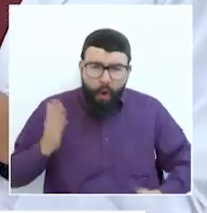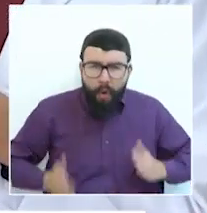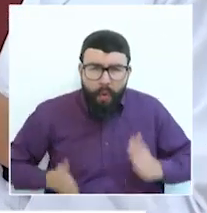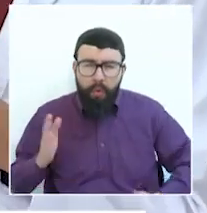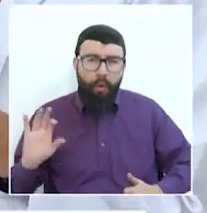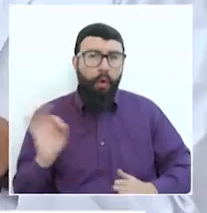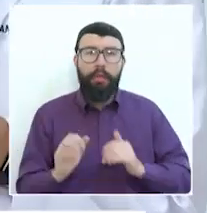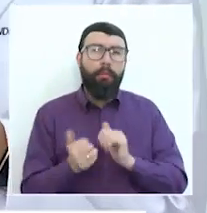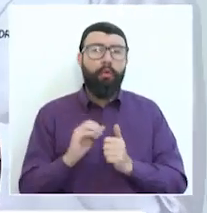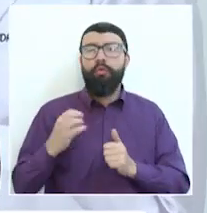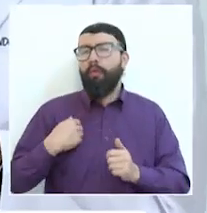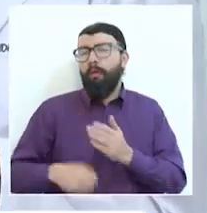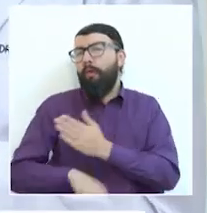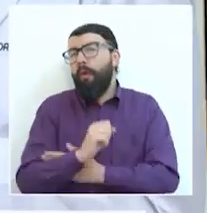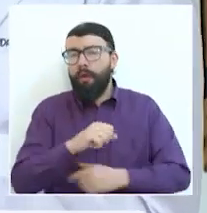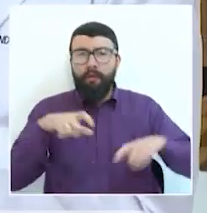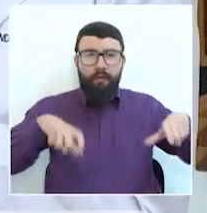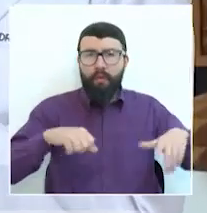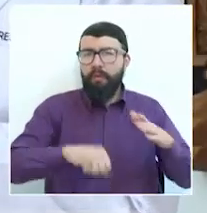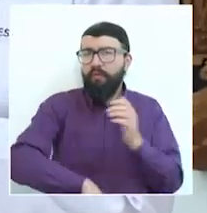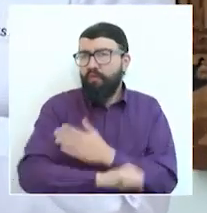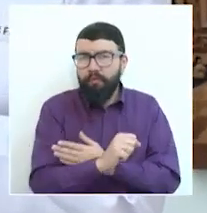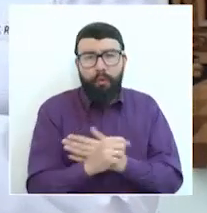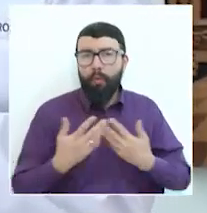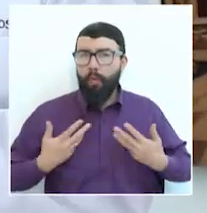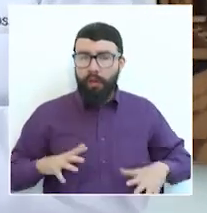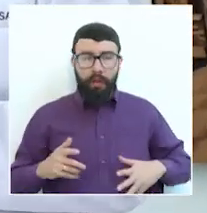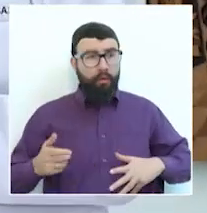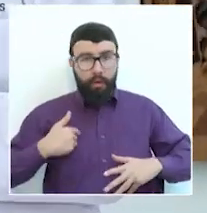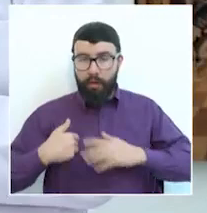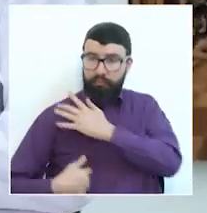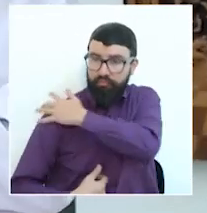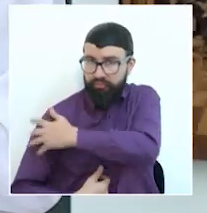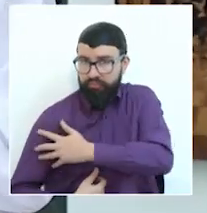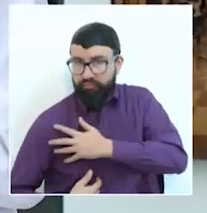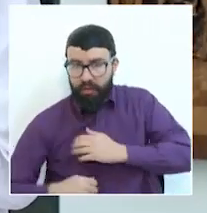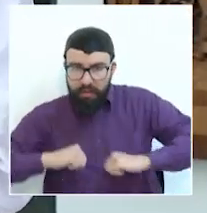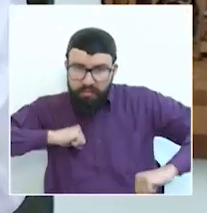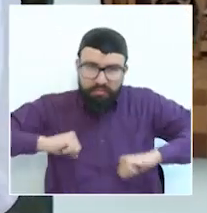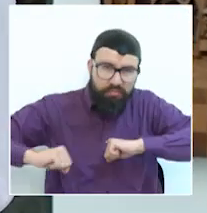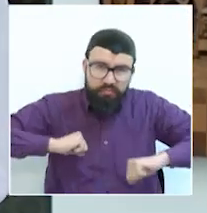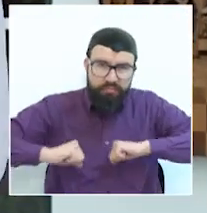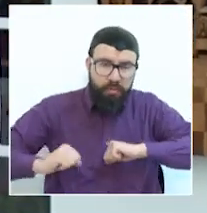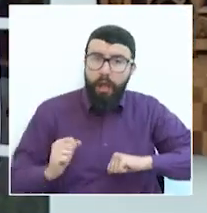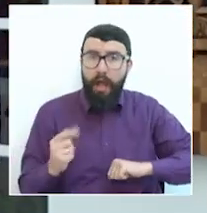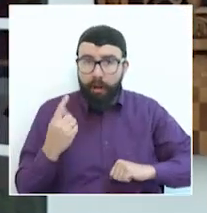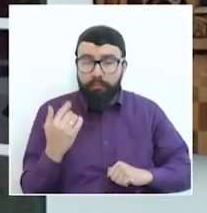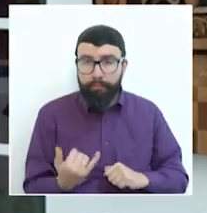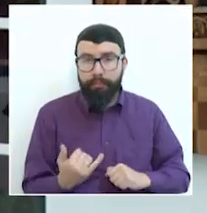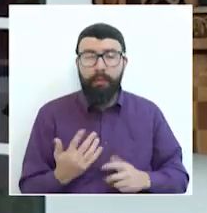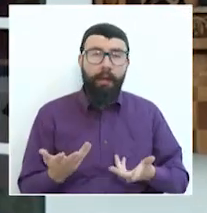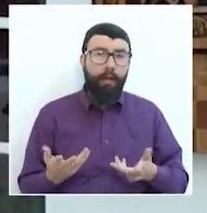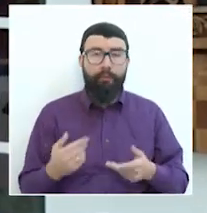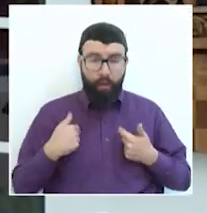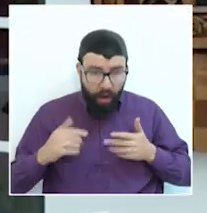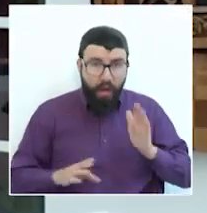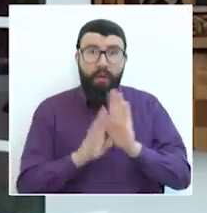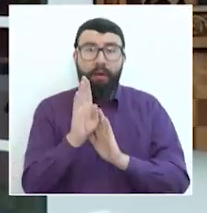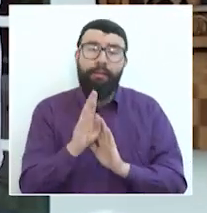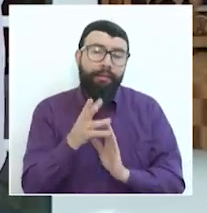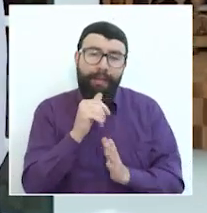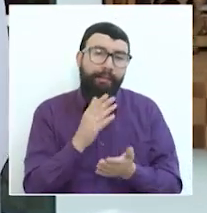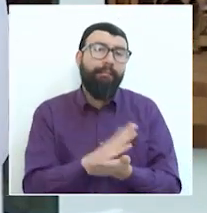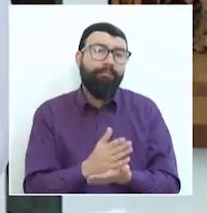deportista, juego fútbol, bueno, cualquier deporte que involucre esta relación, que realmente son todos, no voy a tener una buena función.